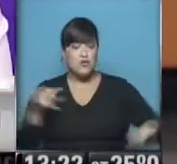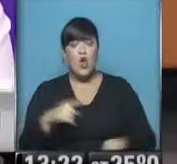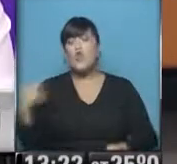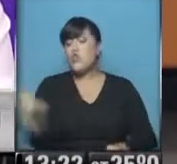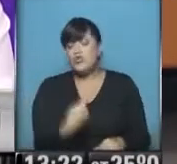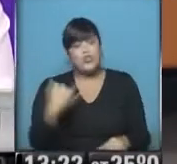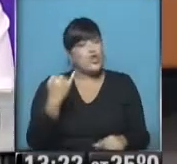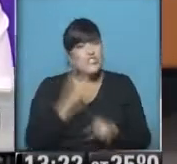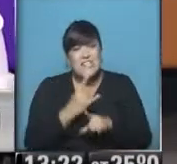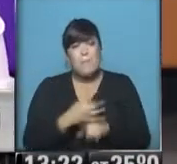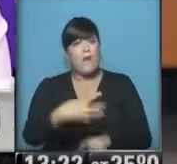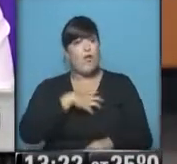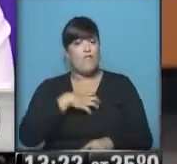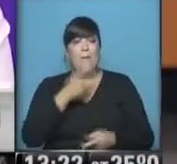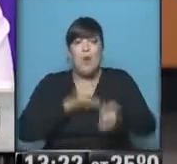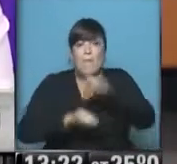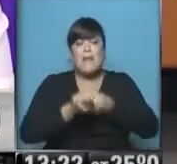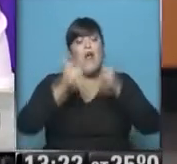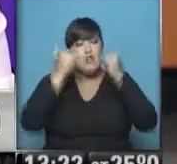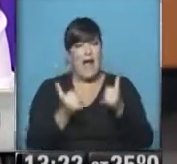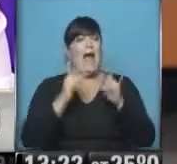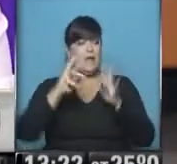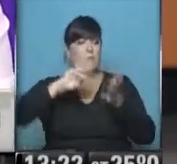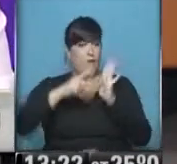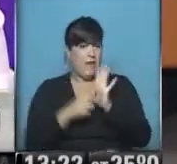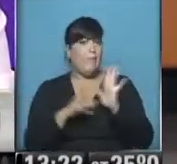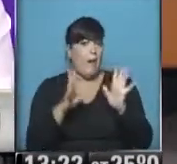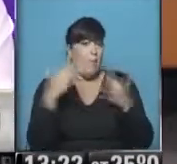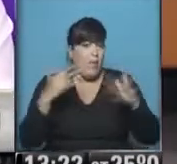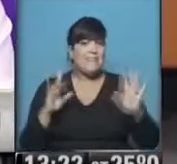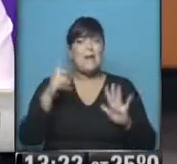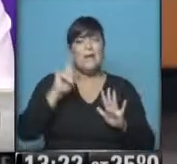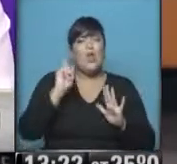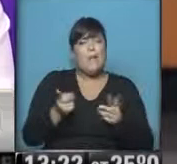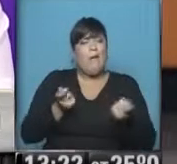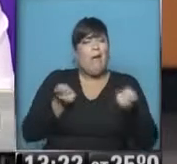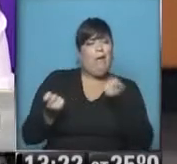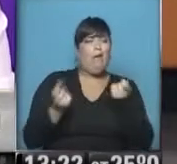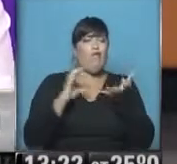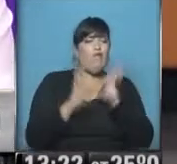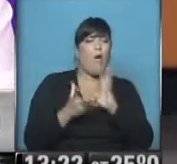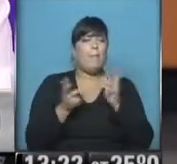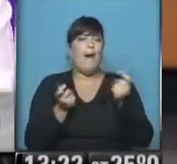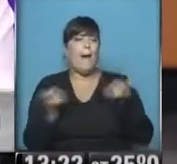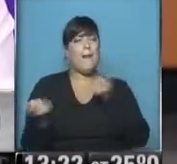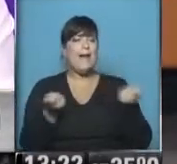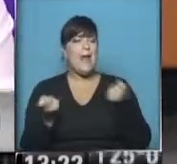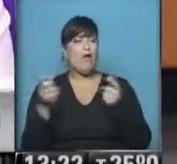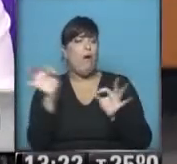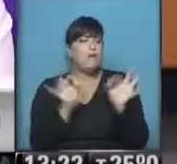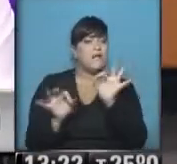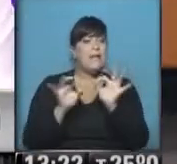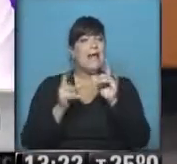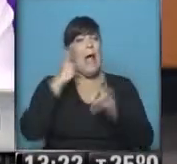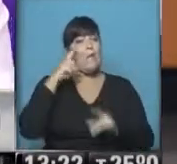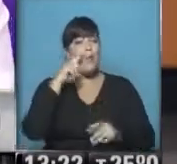que en el mercado a veces aparecen problemas pero si también es una actitud de especulación o una especulación Abusiva